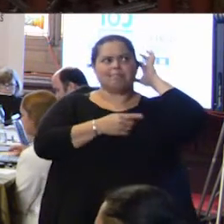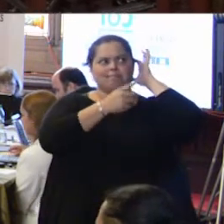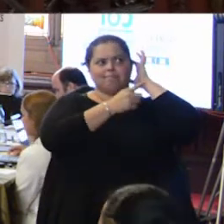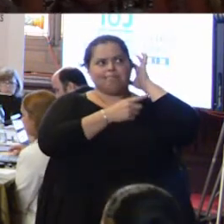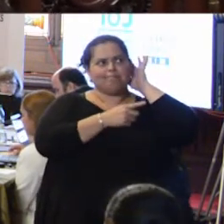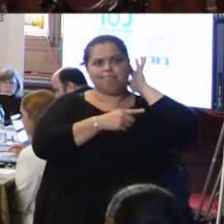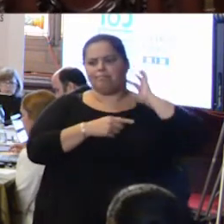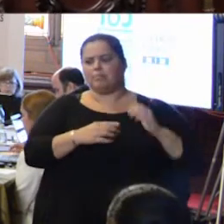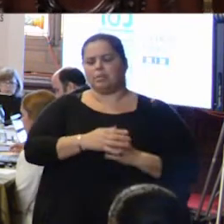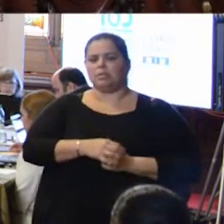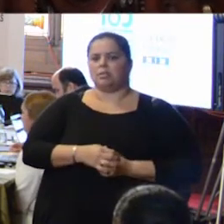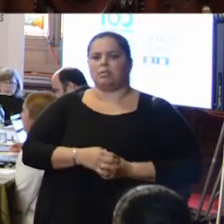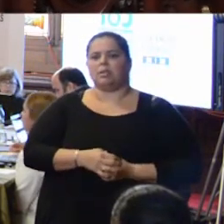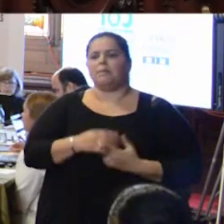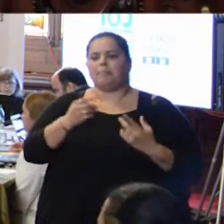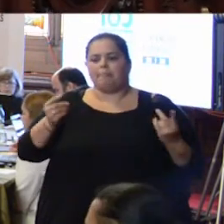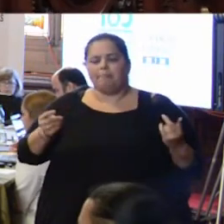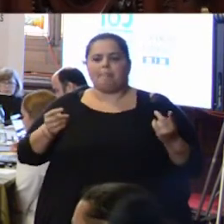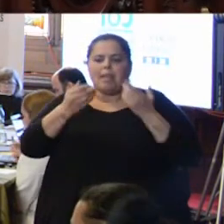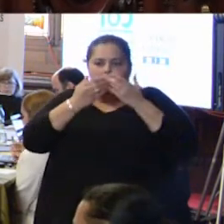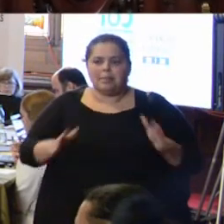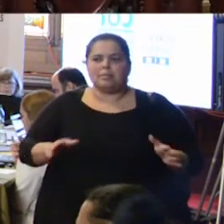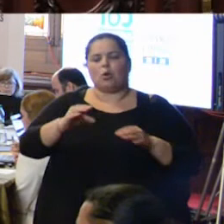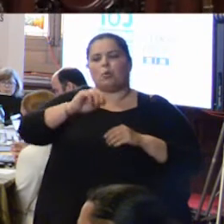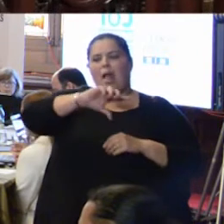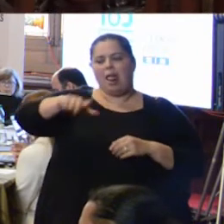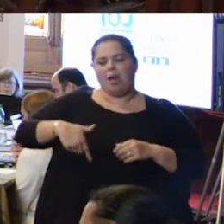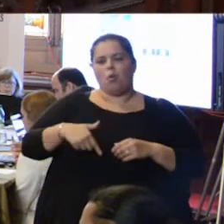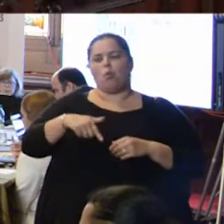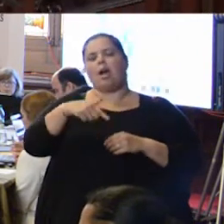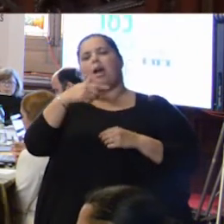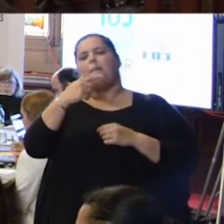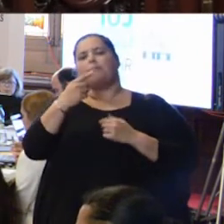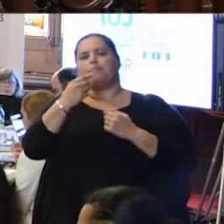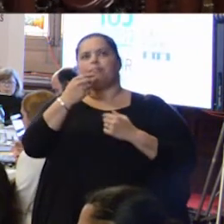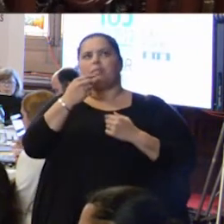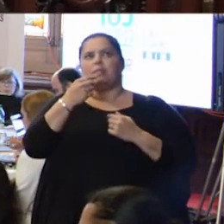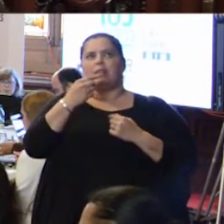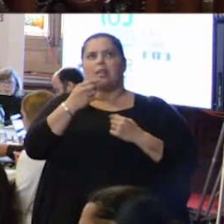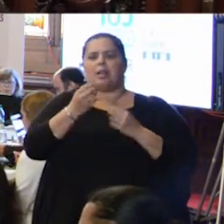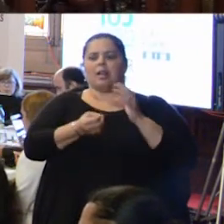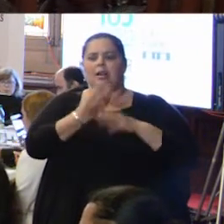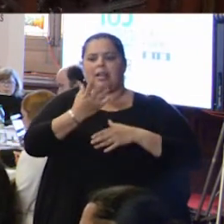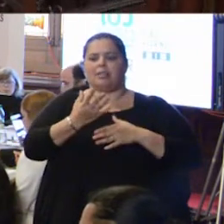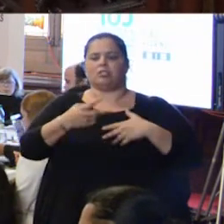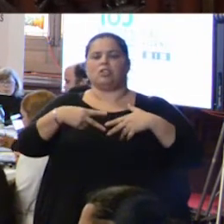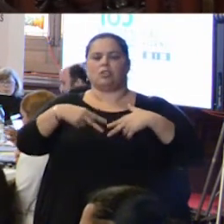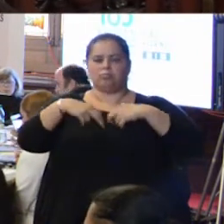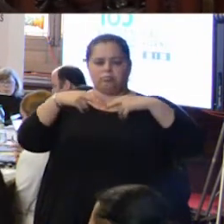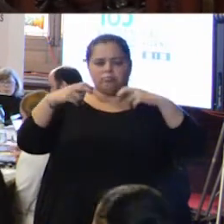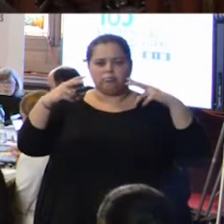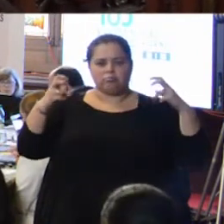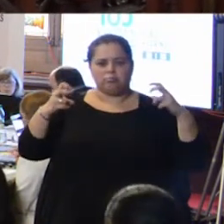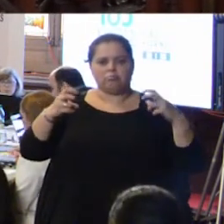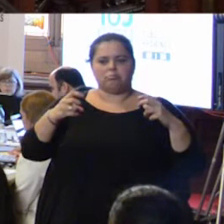ambiental, iniciando con la laguna de Matuzagaratí. Tras la creación de refugio de vida silvestre, sistemas de humedales de